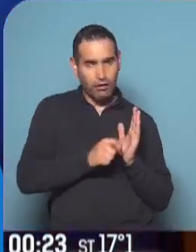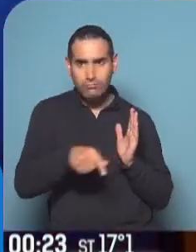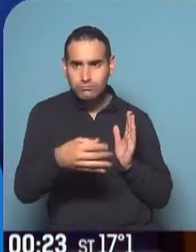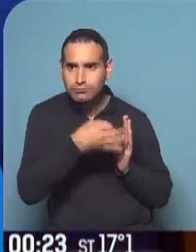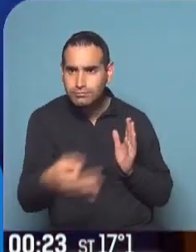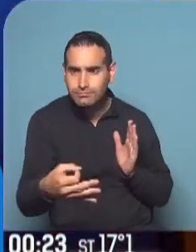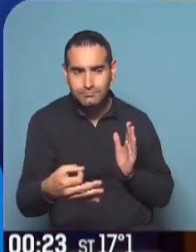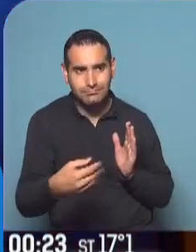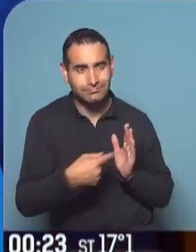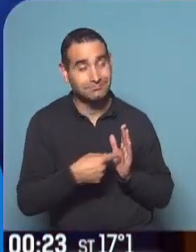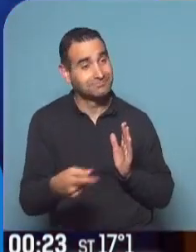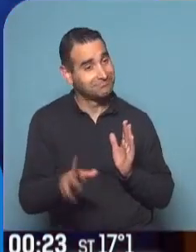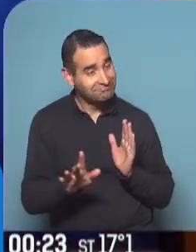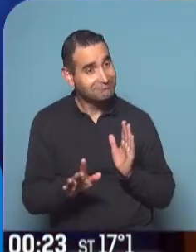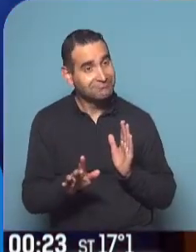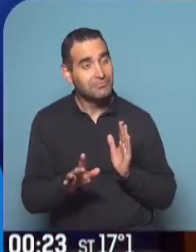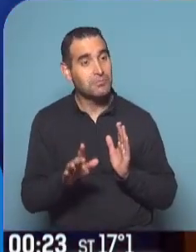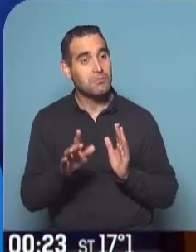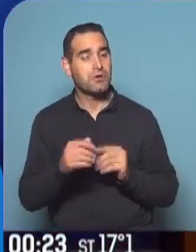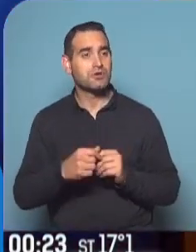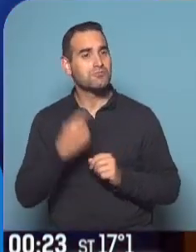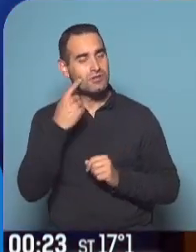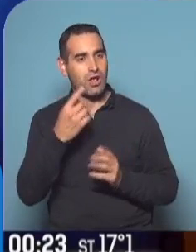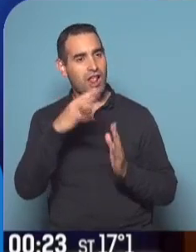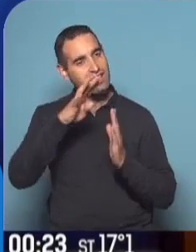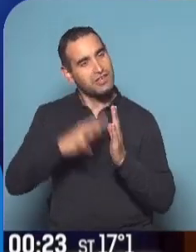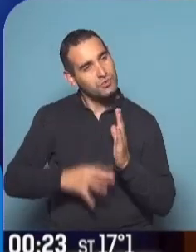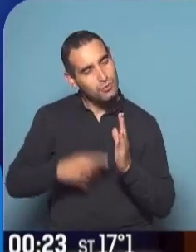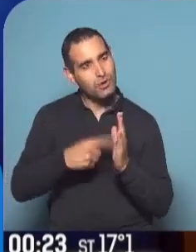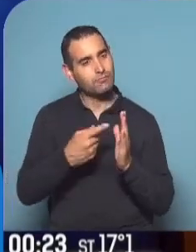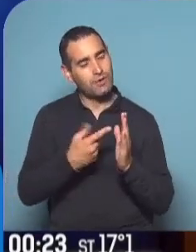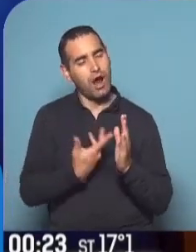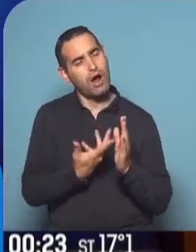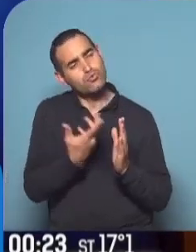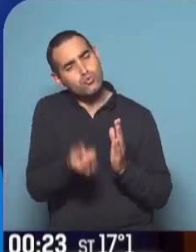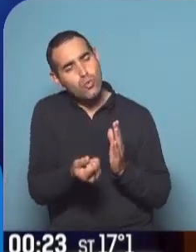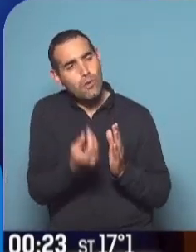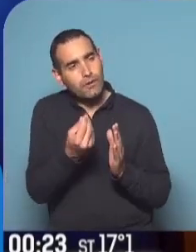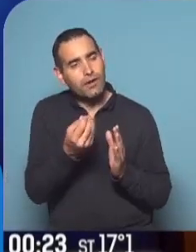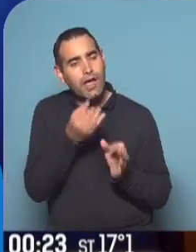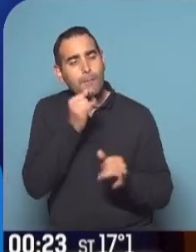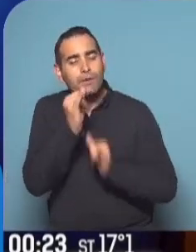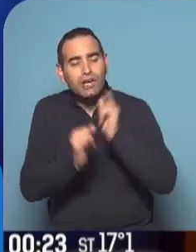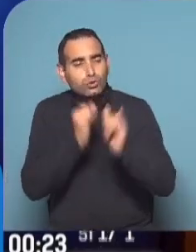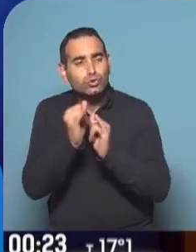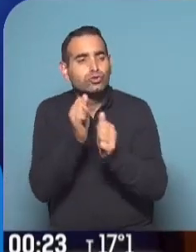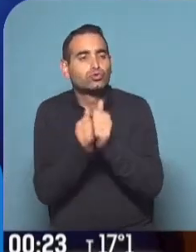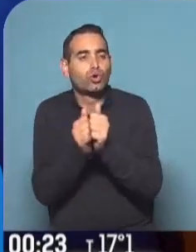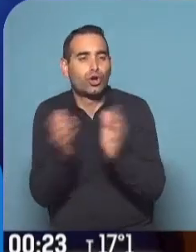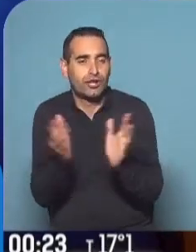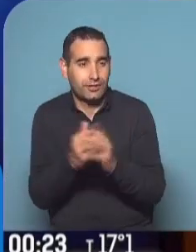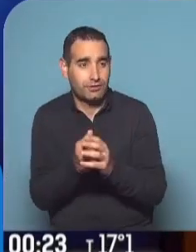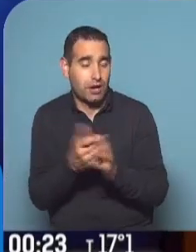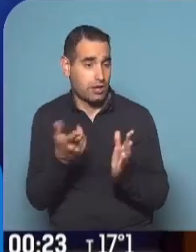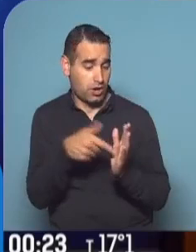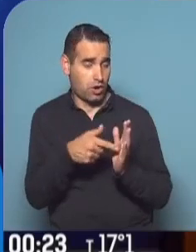pero creo que en todos los casos me parece que la literatura sirve para intentar explicar la historia esta es una